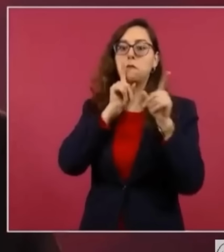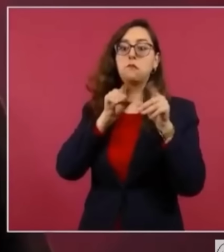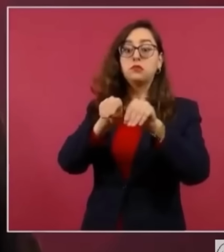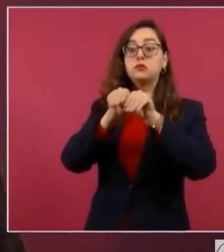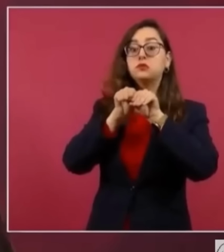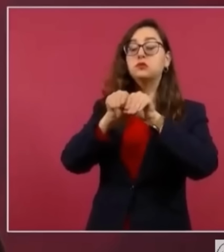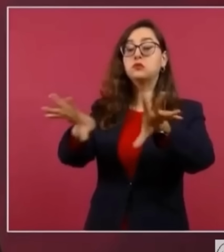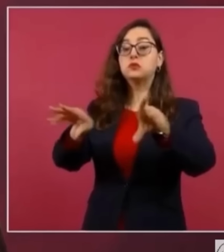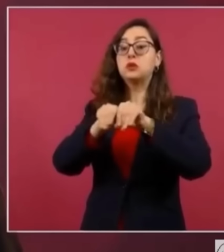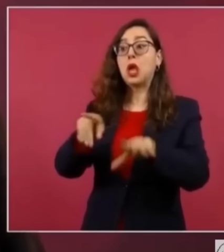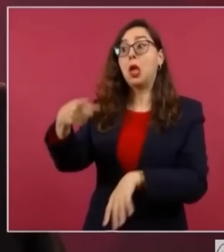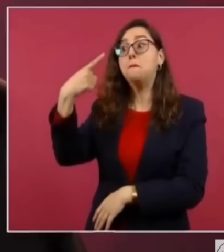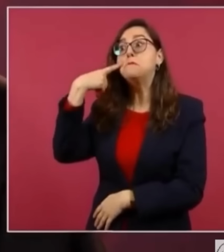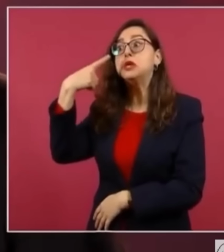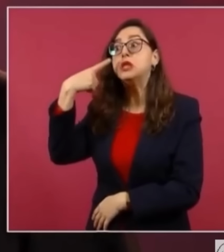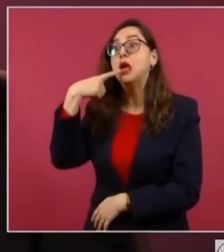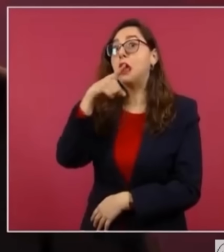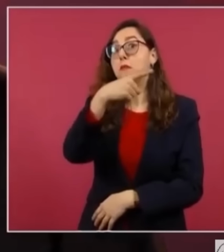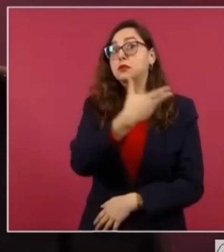pues son muy conservadores,